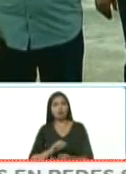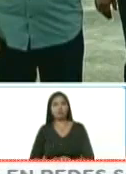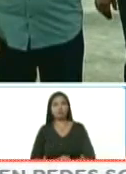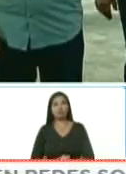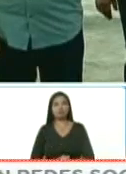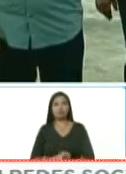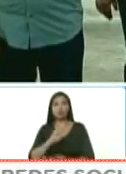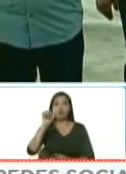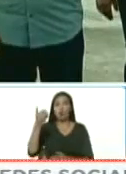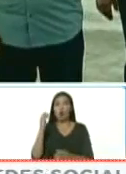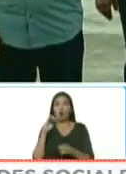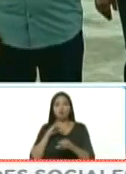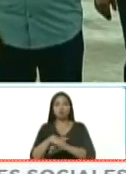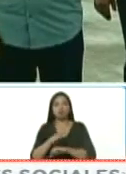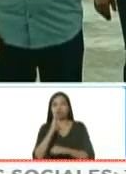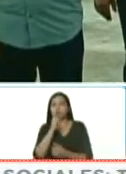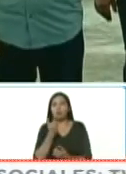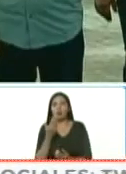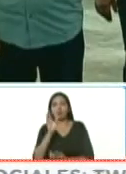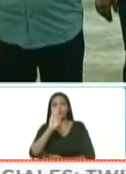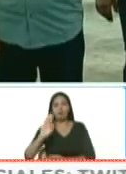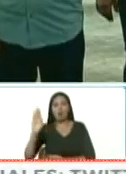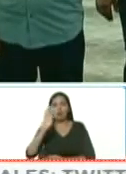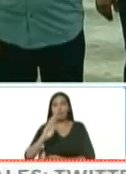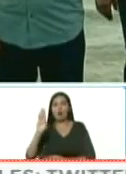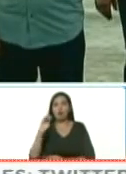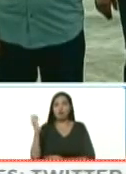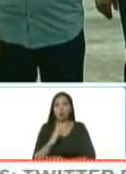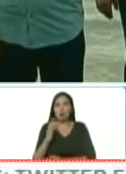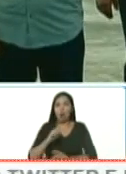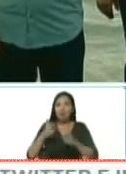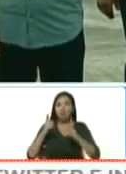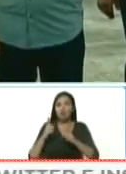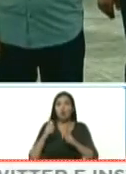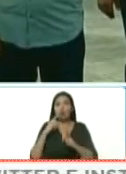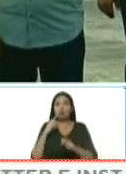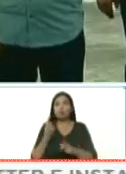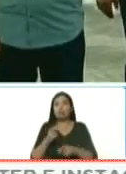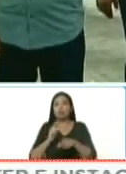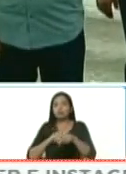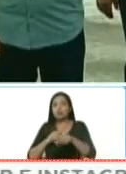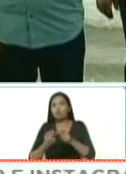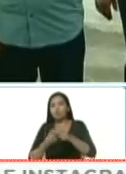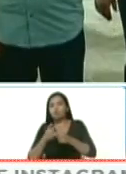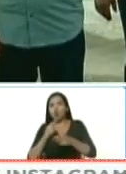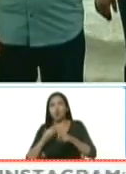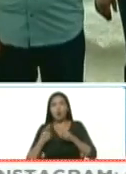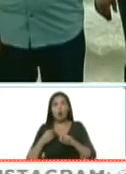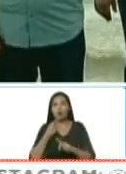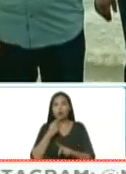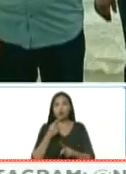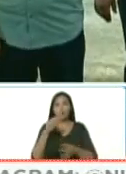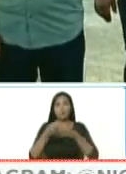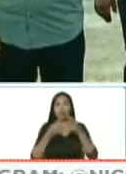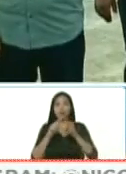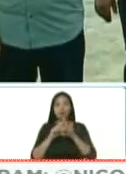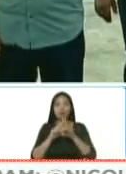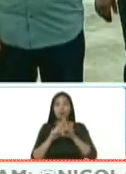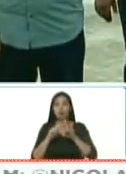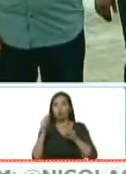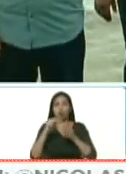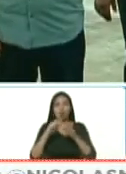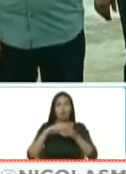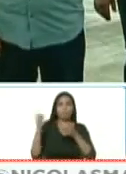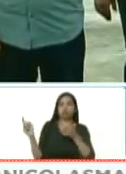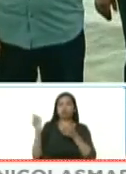ha llegado Jorge Rodríguez todavía a Barbados. Ya está por llegar. Vamos a hablar, atención, no se separen de esta transmisión de